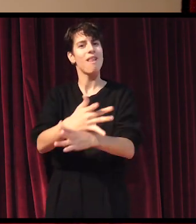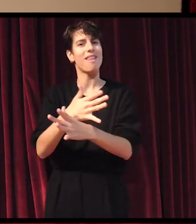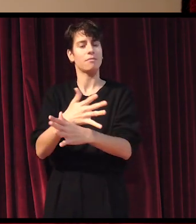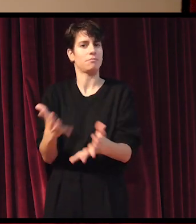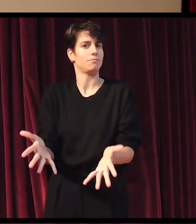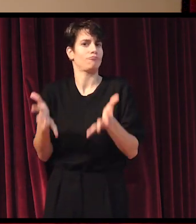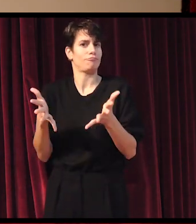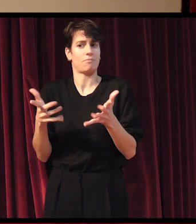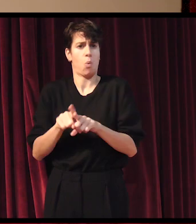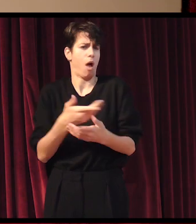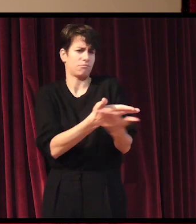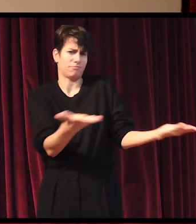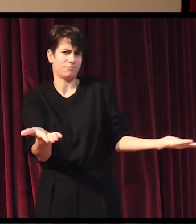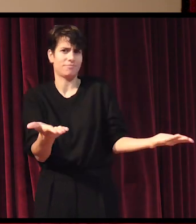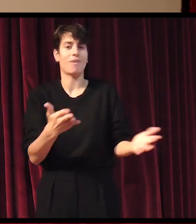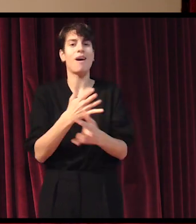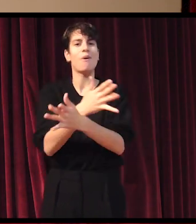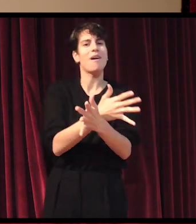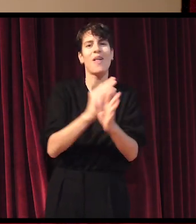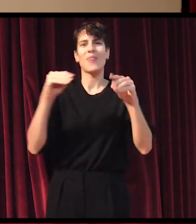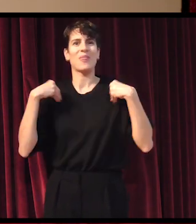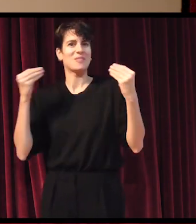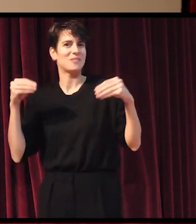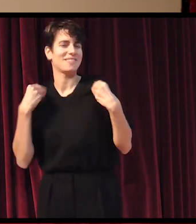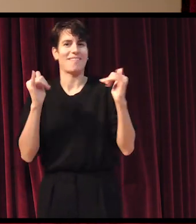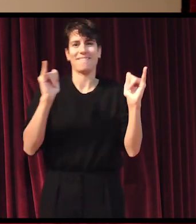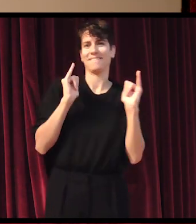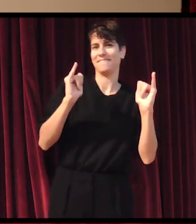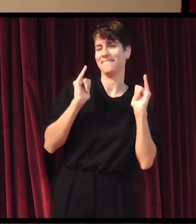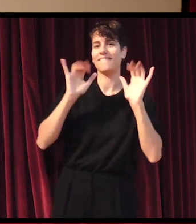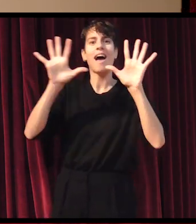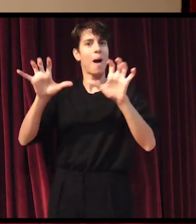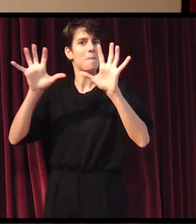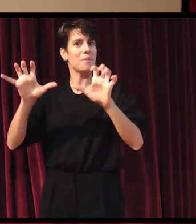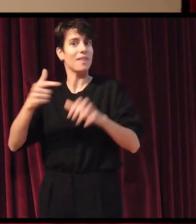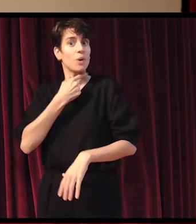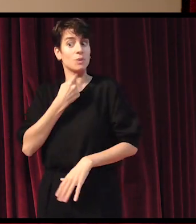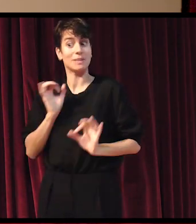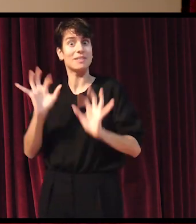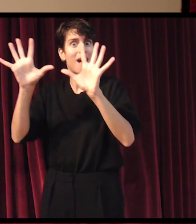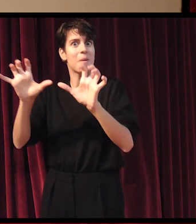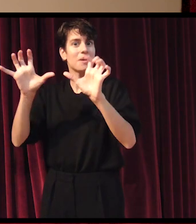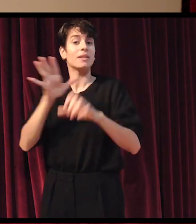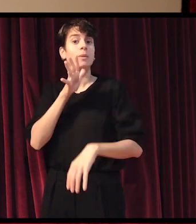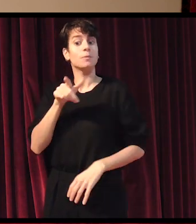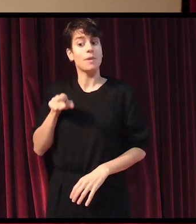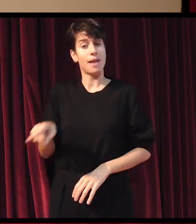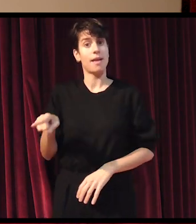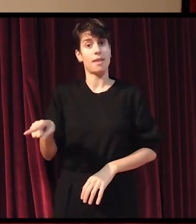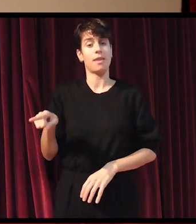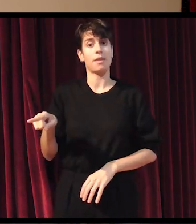o niña, quiere jugar para divertirse, para pasárselo bien y para aprender. Sobre todo para aprender, porque es un chico como